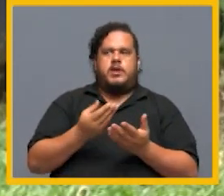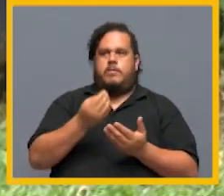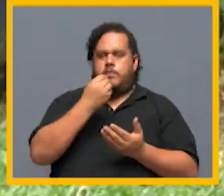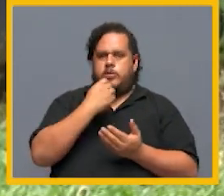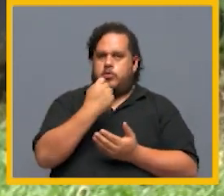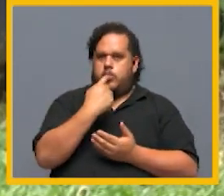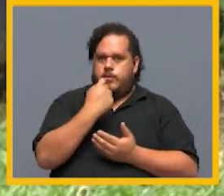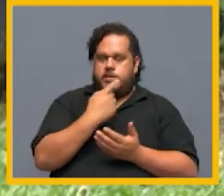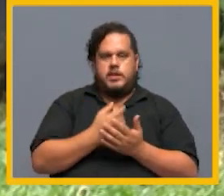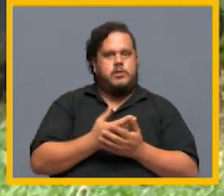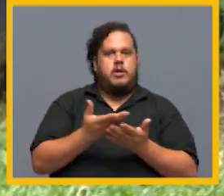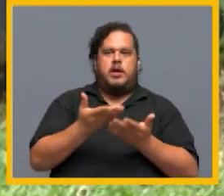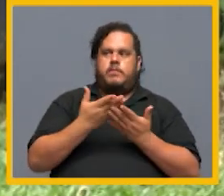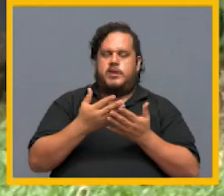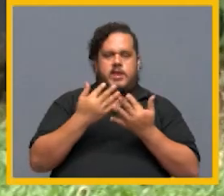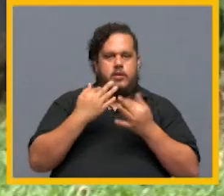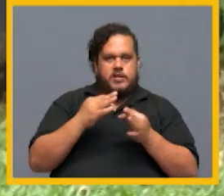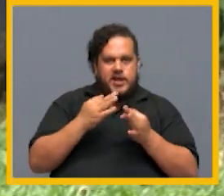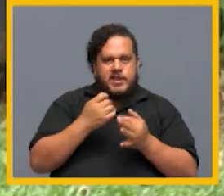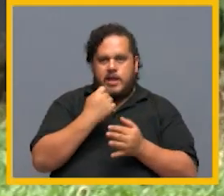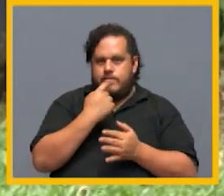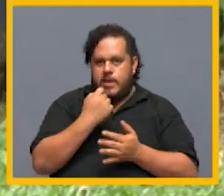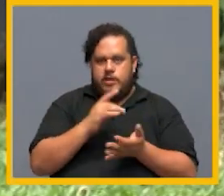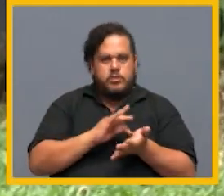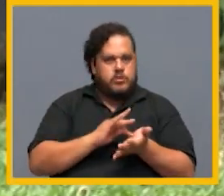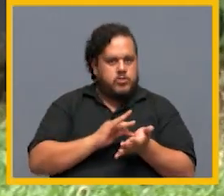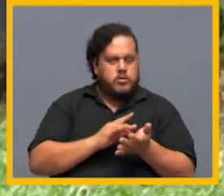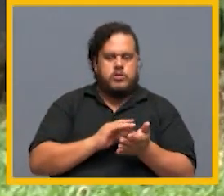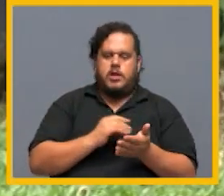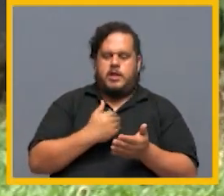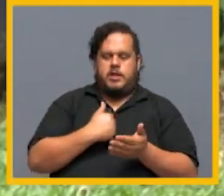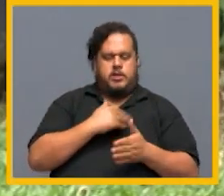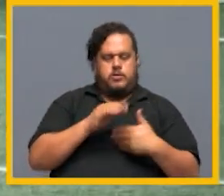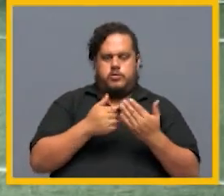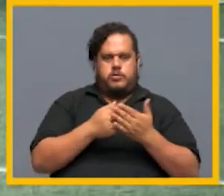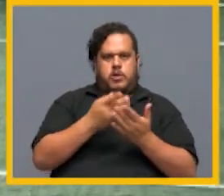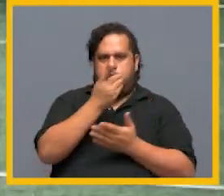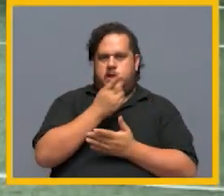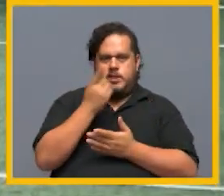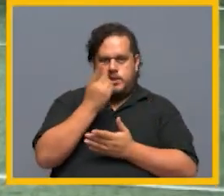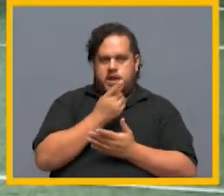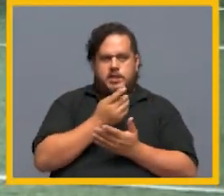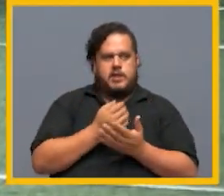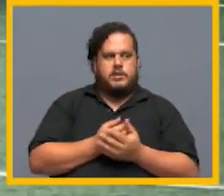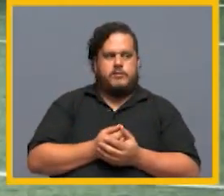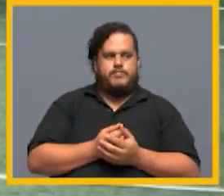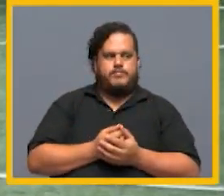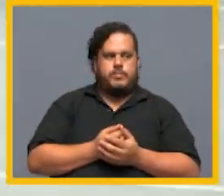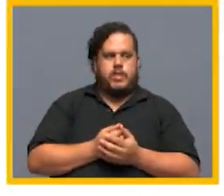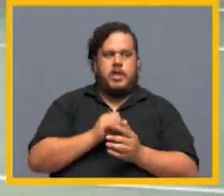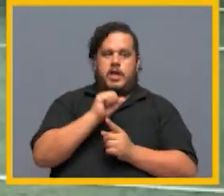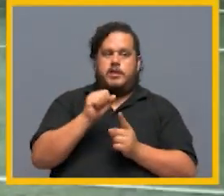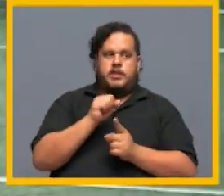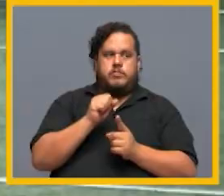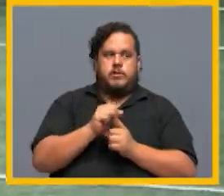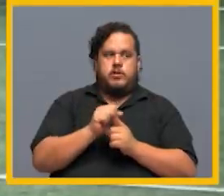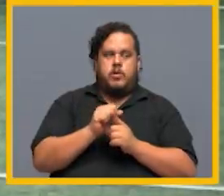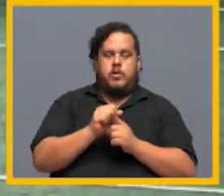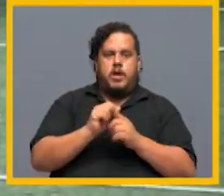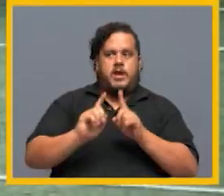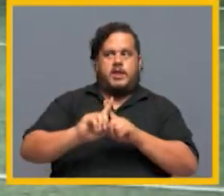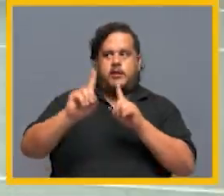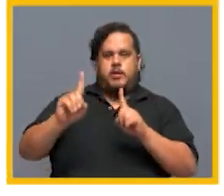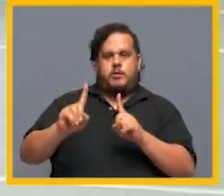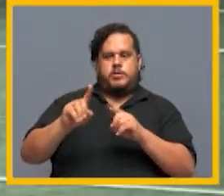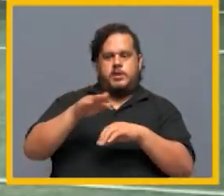pastillas, me han dado tratamientos, he tenido todas las dietas a ver y poder. Situación que lo alejó de ser